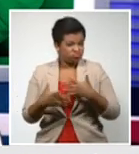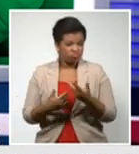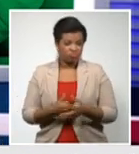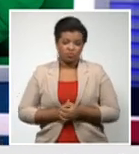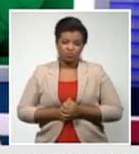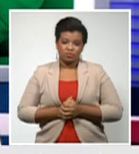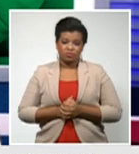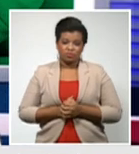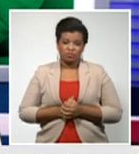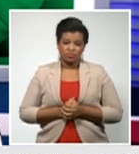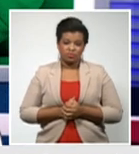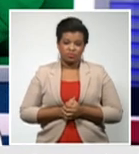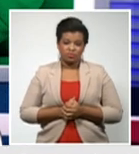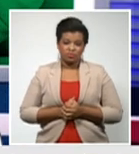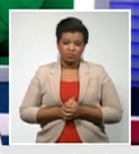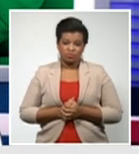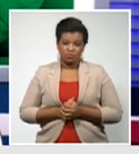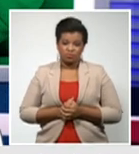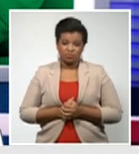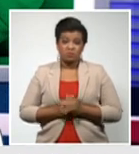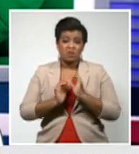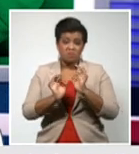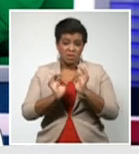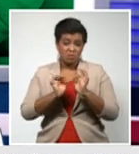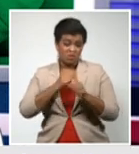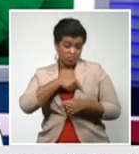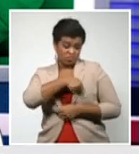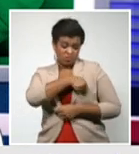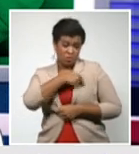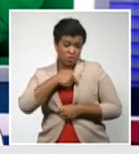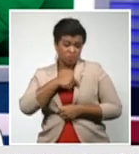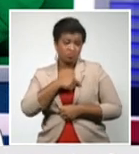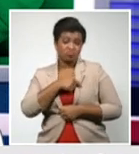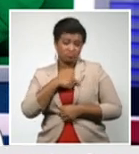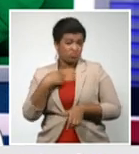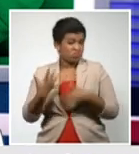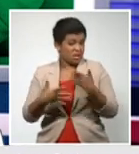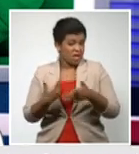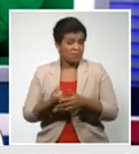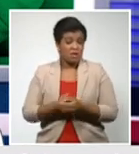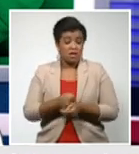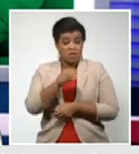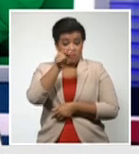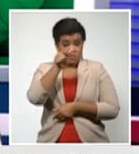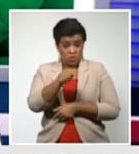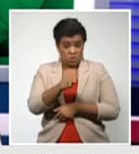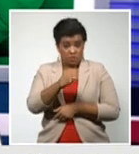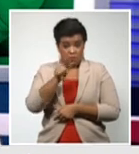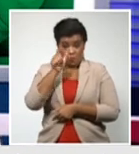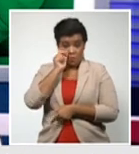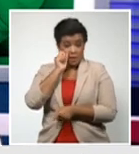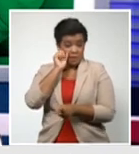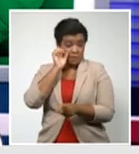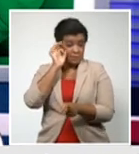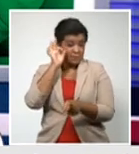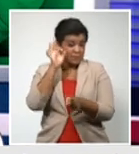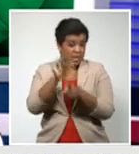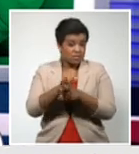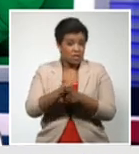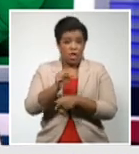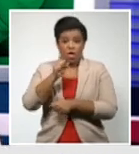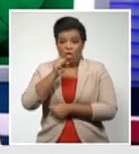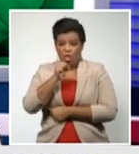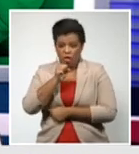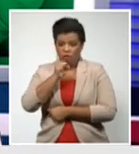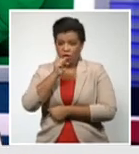una valvulopatía aórtica, y este es un paciente que comienza con un cuadro de tos y fiebre,